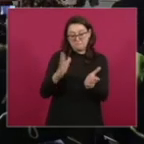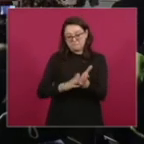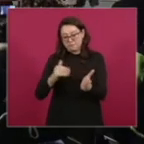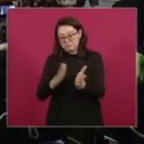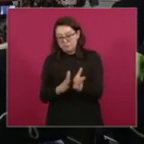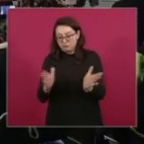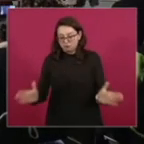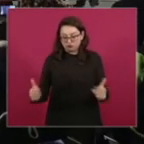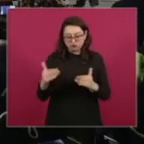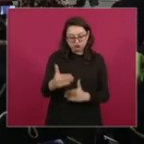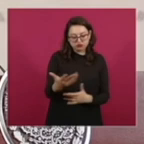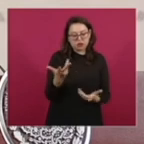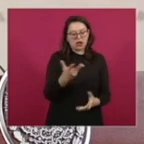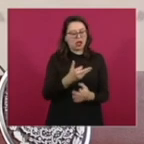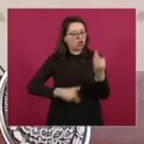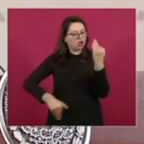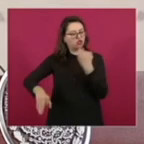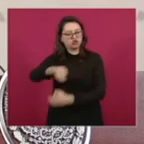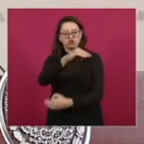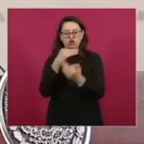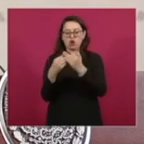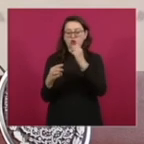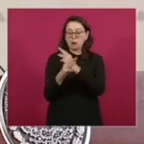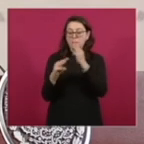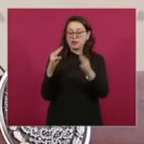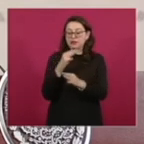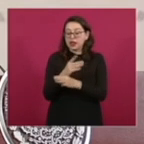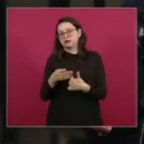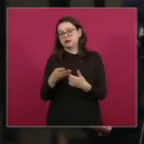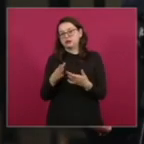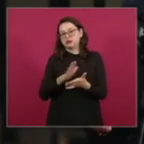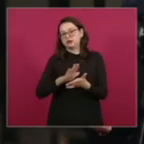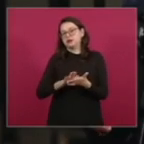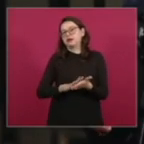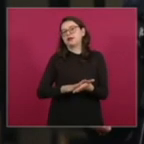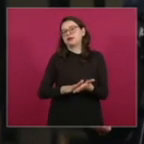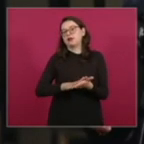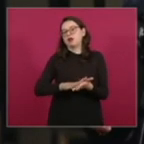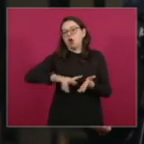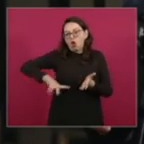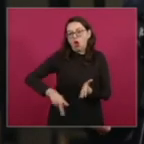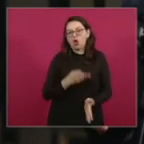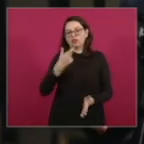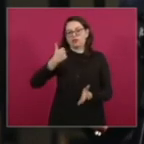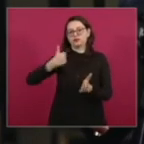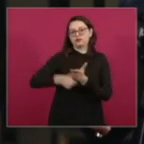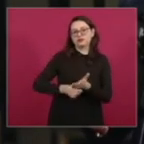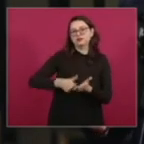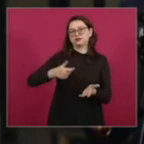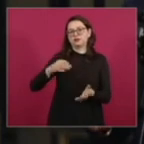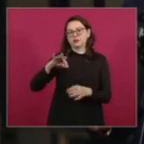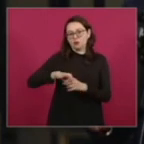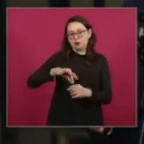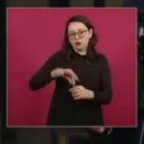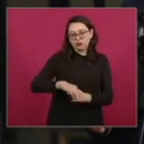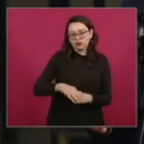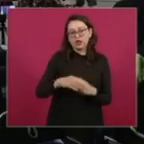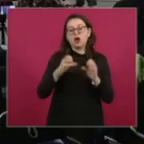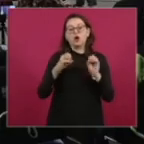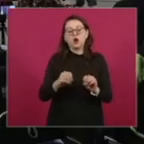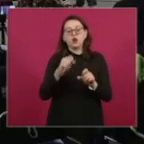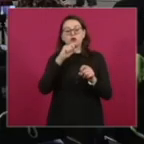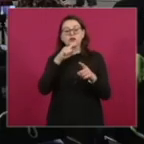elementos de seguridad nacional y que tienen que tener una alta seguridad, las boletas electorales, en realidad se